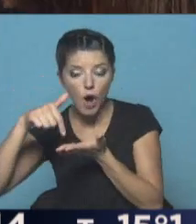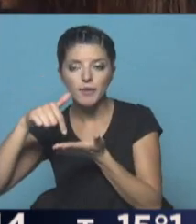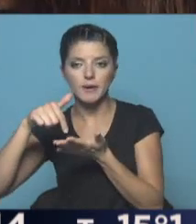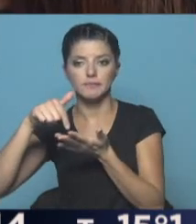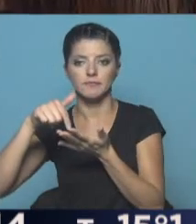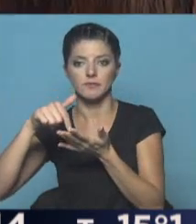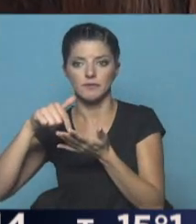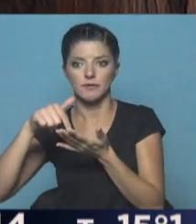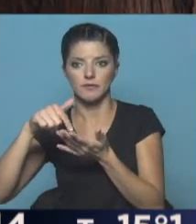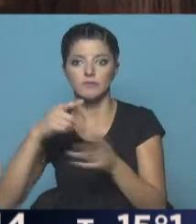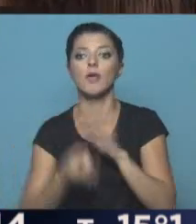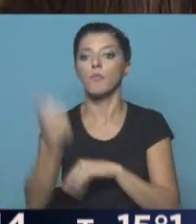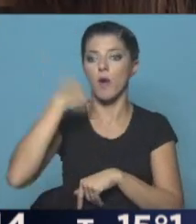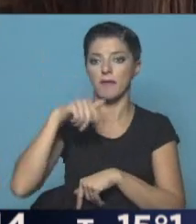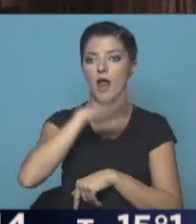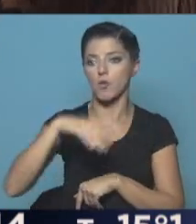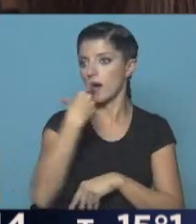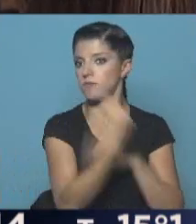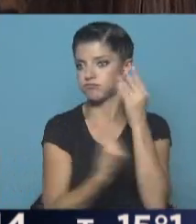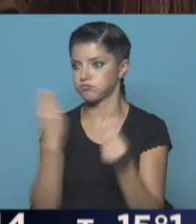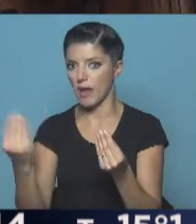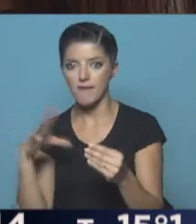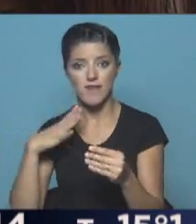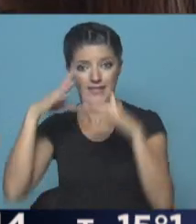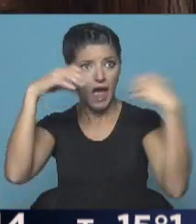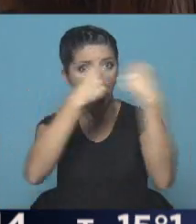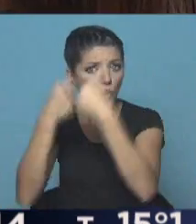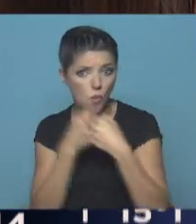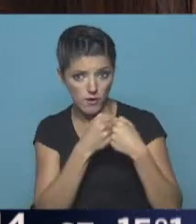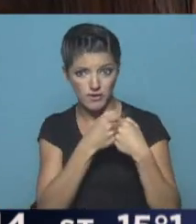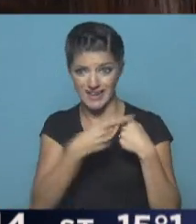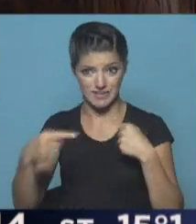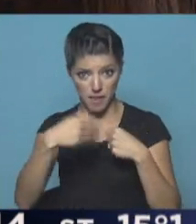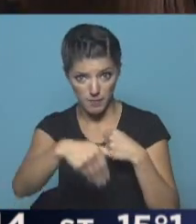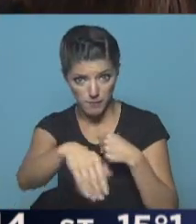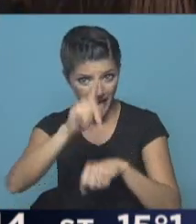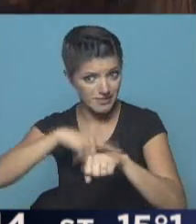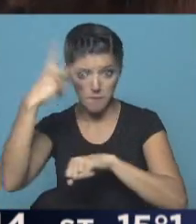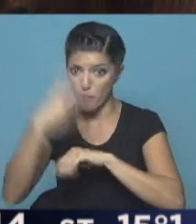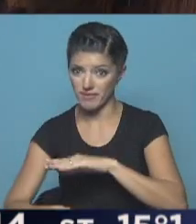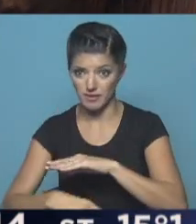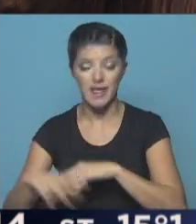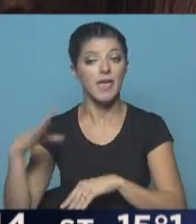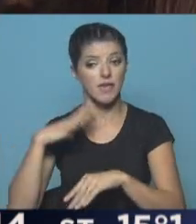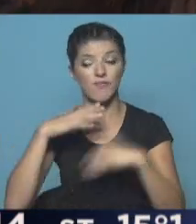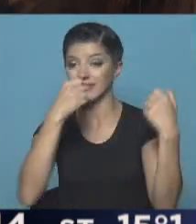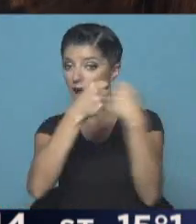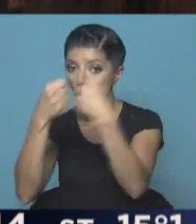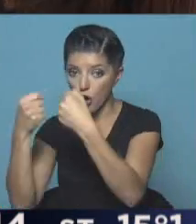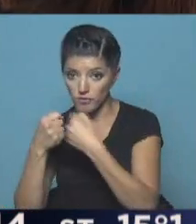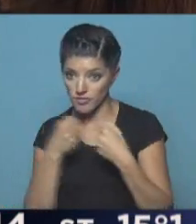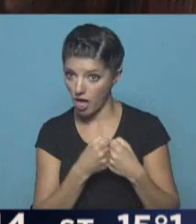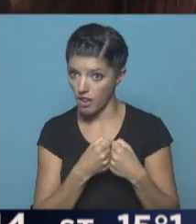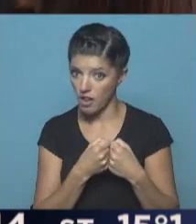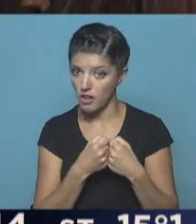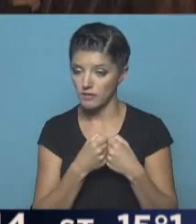volver a sus respectivos estados sin ningún acuerdo y esta semana se les vence el plazo y todavía no se han puesto de acuerdo. Quienes